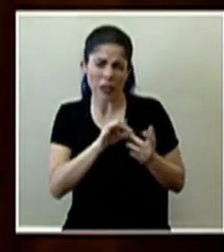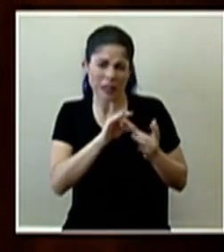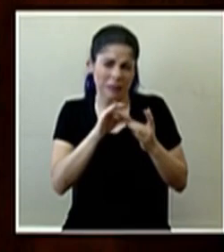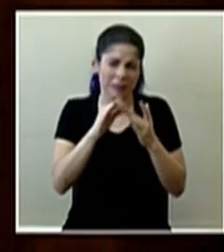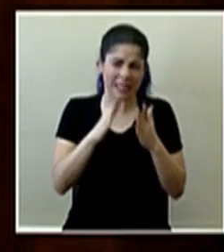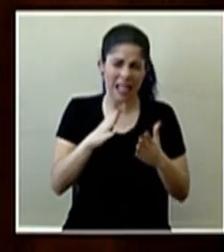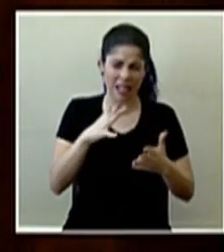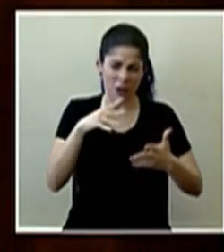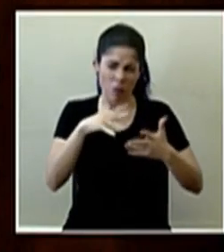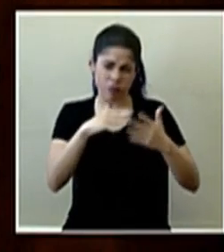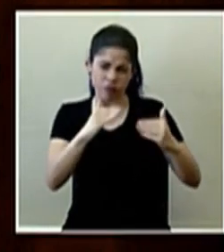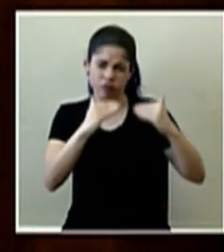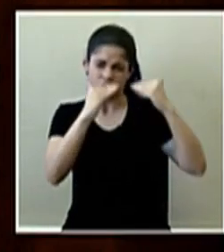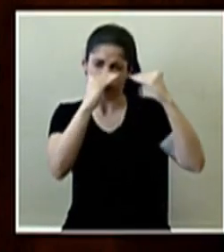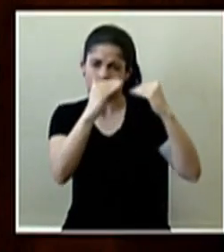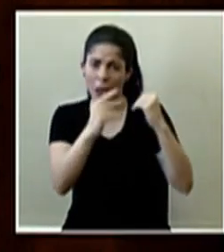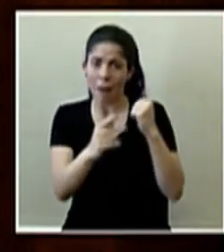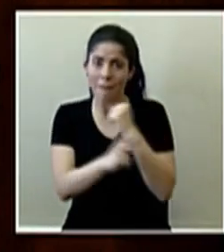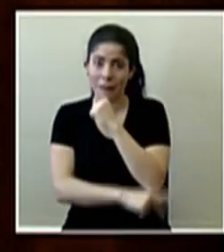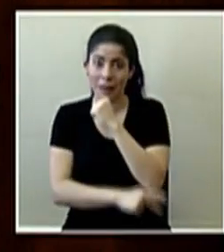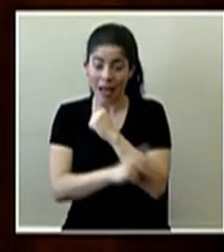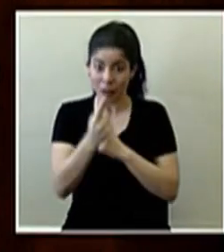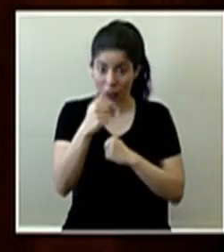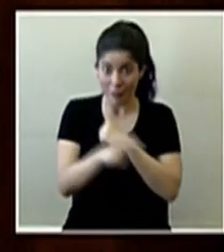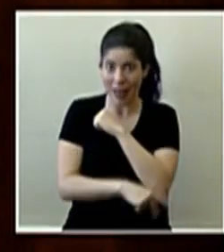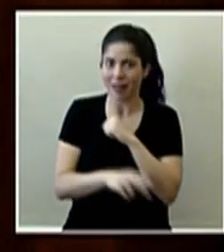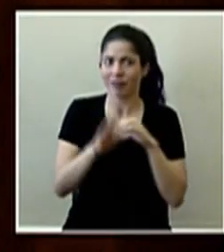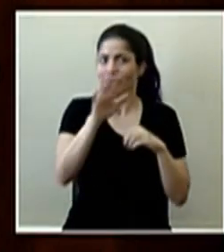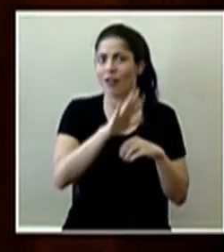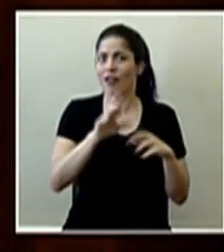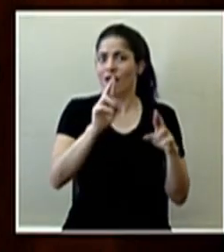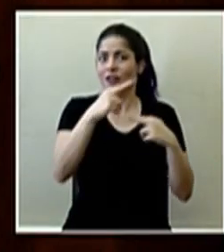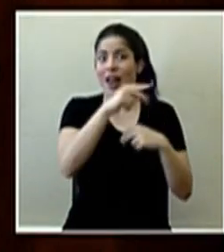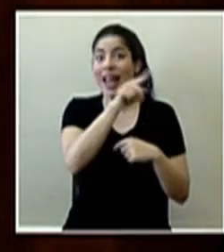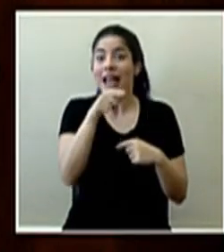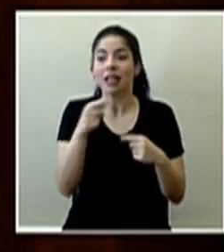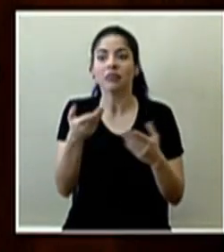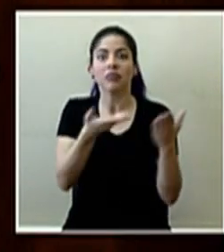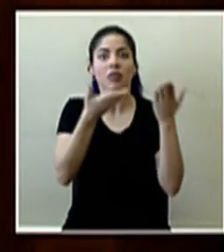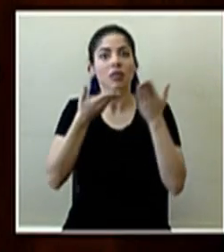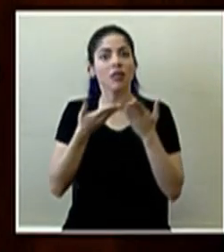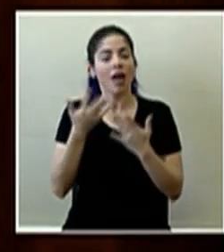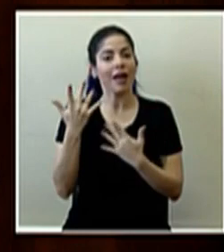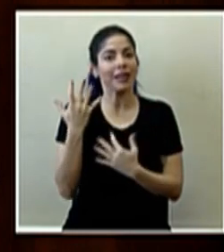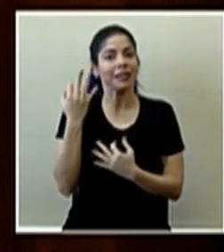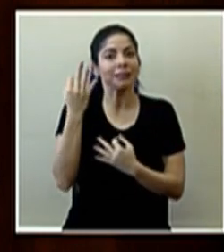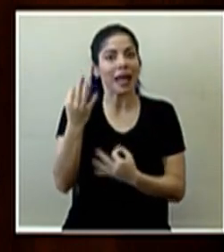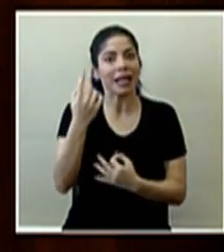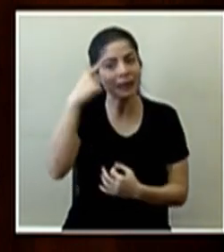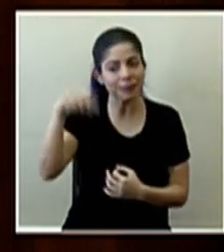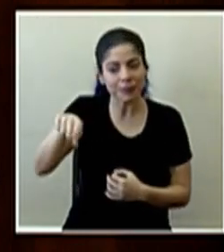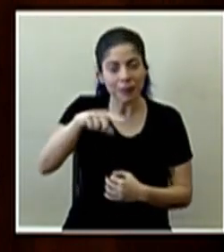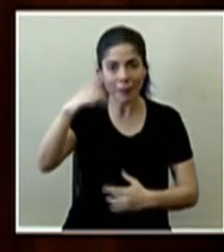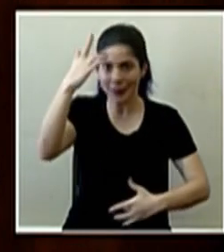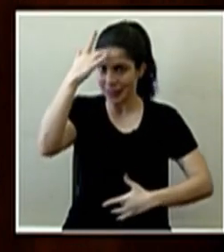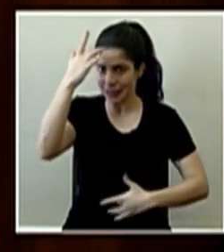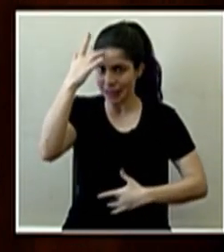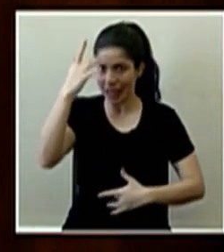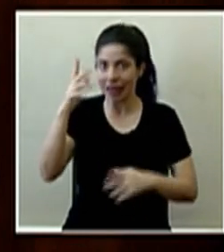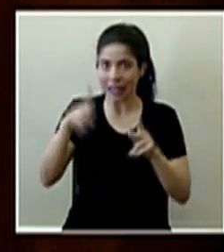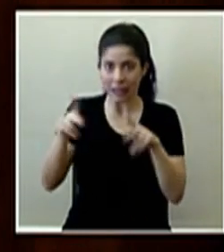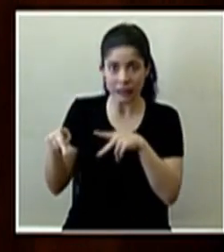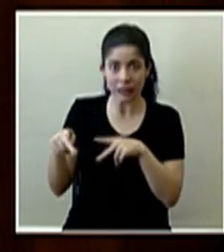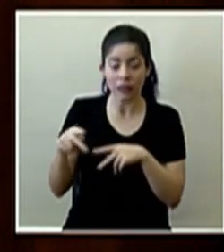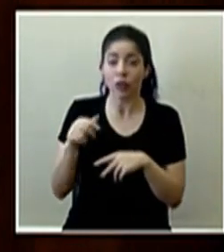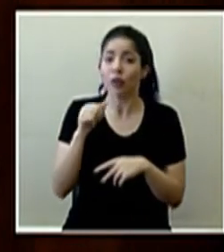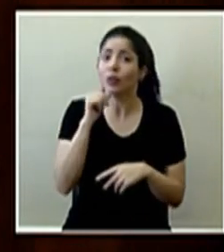formados, no solo del país, sino de la región, realmente son la esperanza de nuestros pacientes, no solo